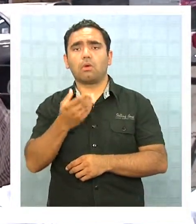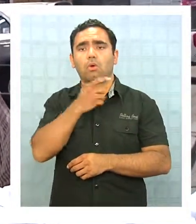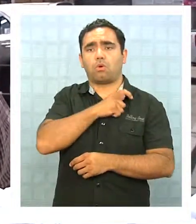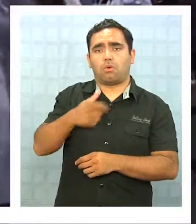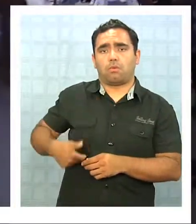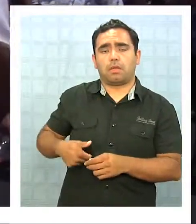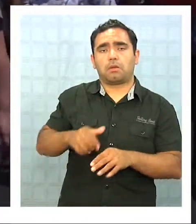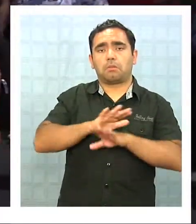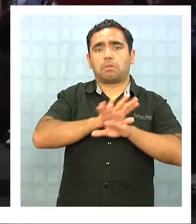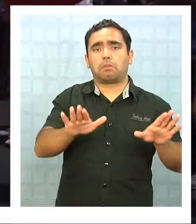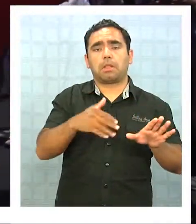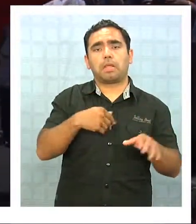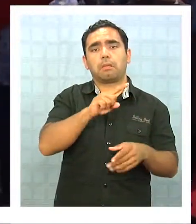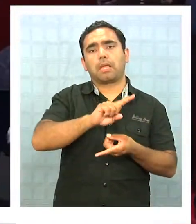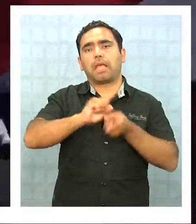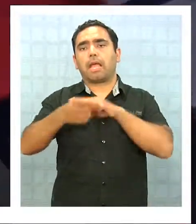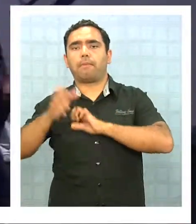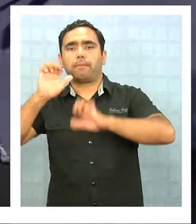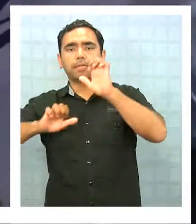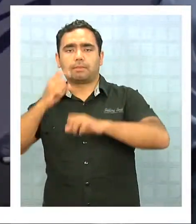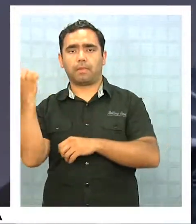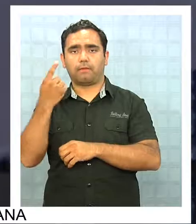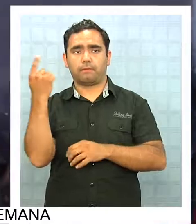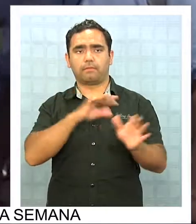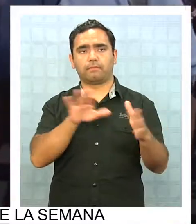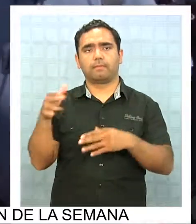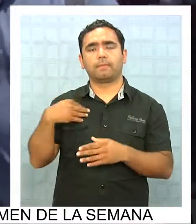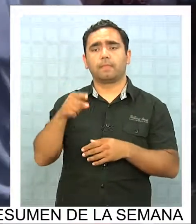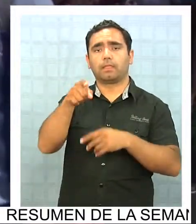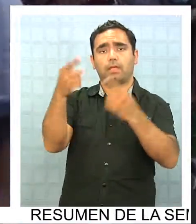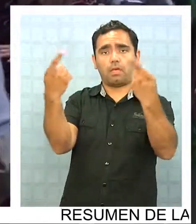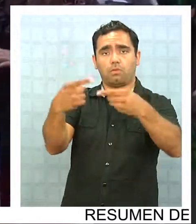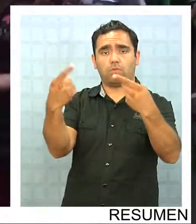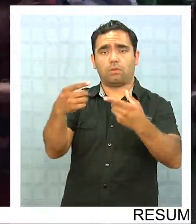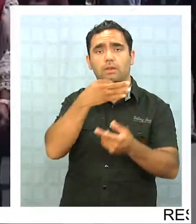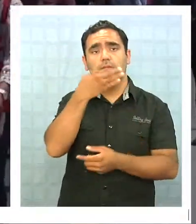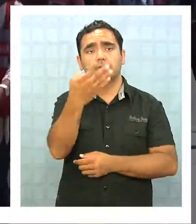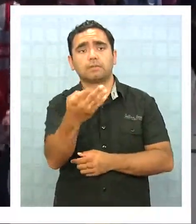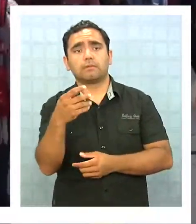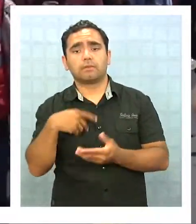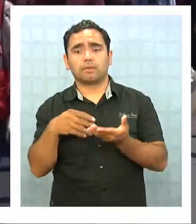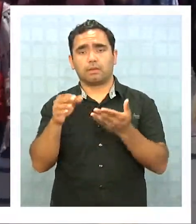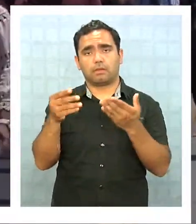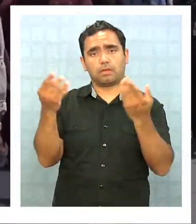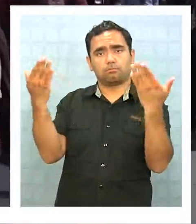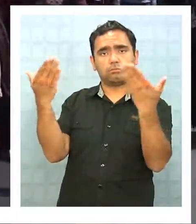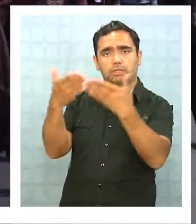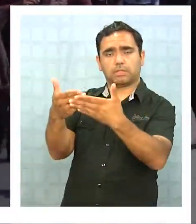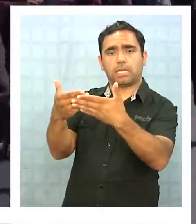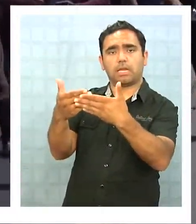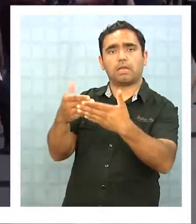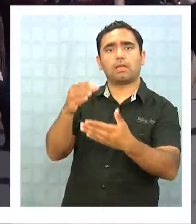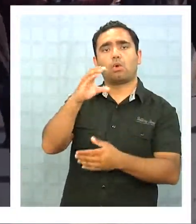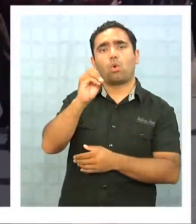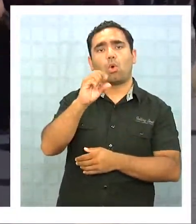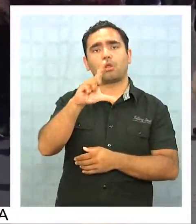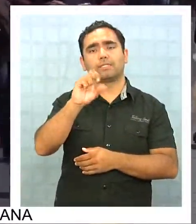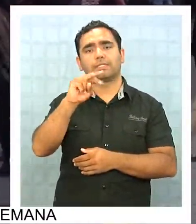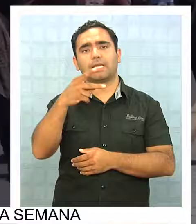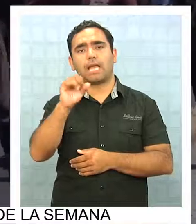después se van al área privada. Esta radicalización, como dice Aduanas, significa el cierre de Colchane, dejando sin atención al